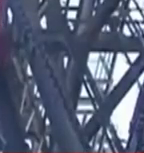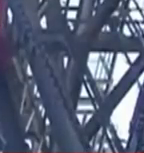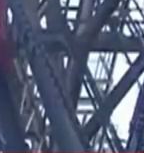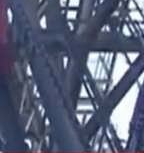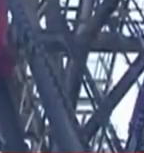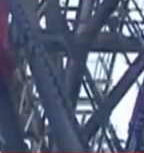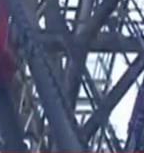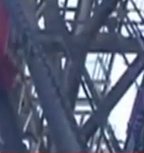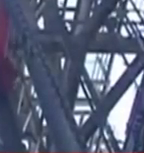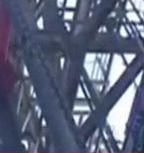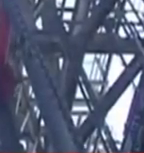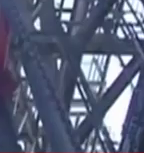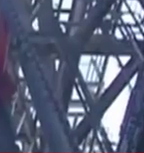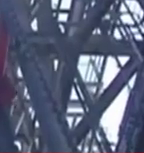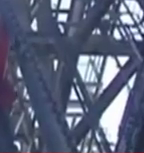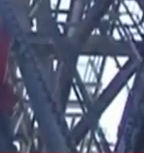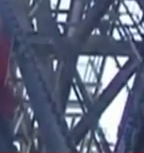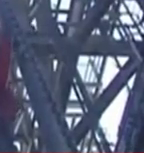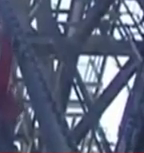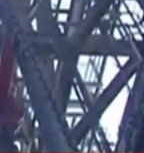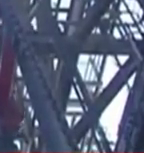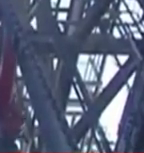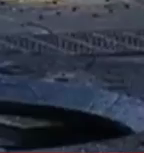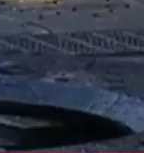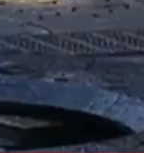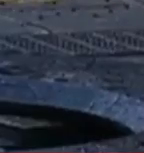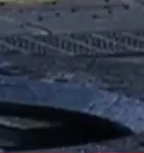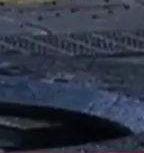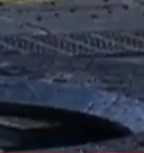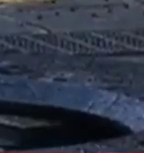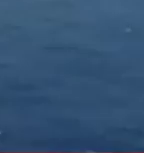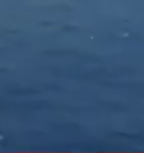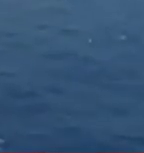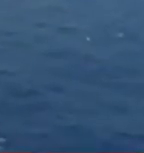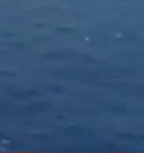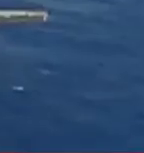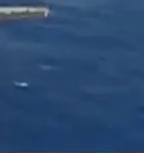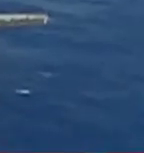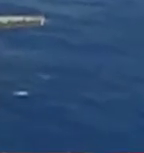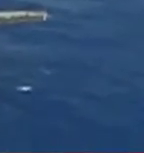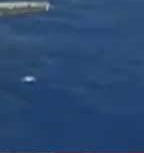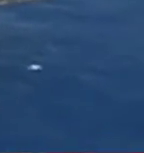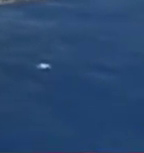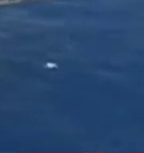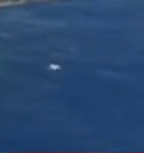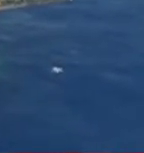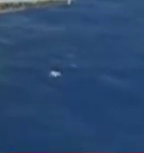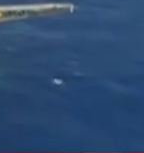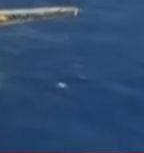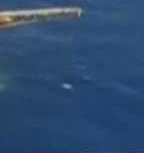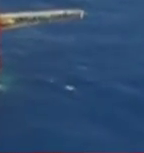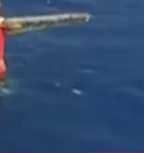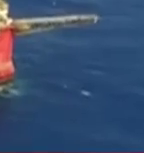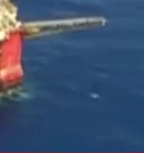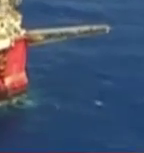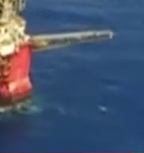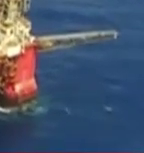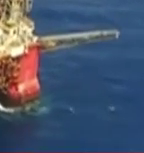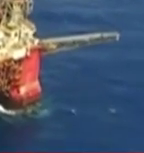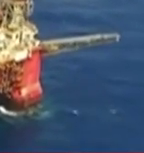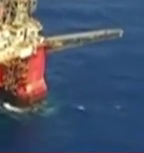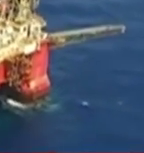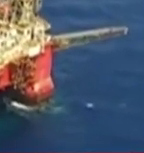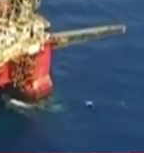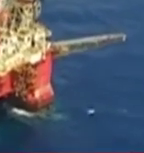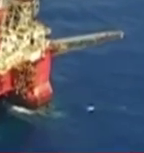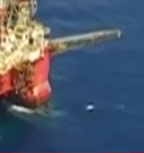aquellas áreas donde se comprometieron pozos. Entonces, sí estaremos viendo esta reactivación de la actividad, incremento en la actividad exploratoria en aguas